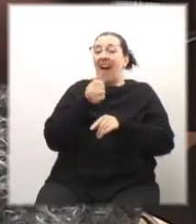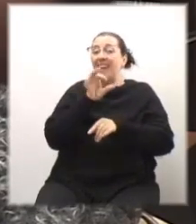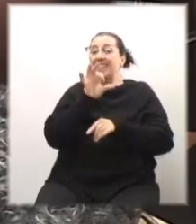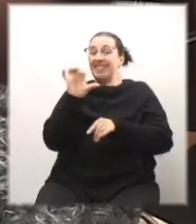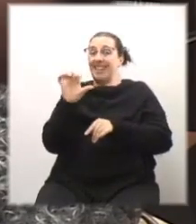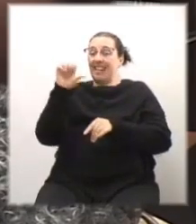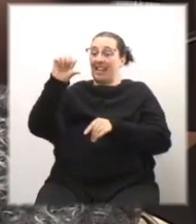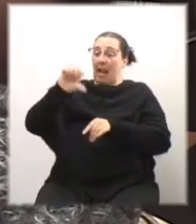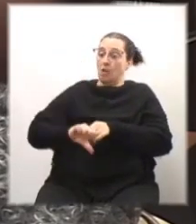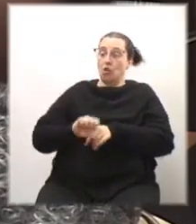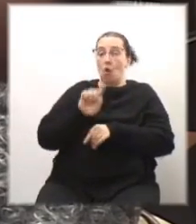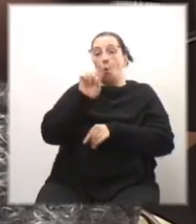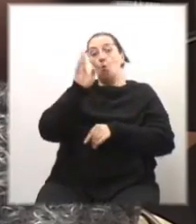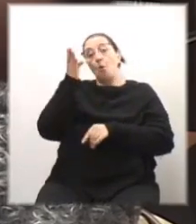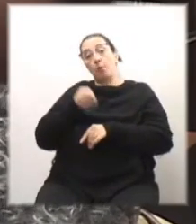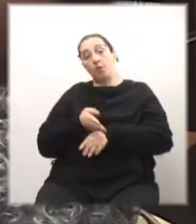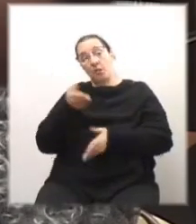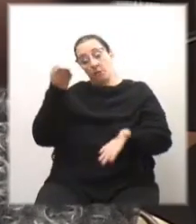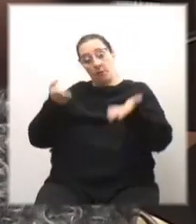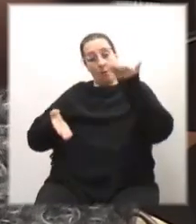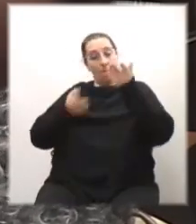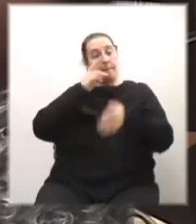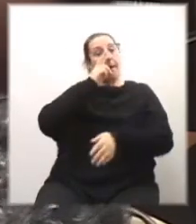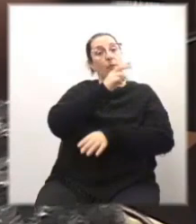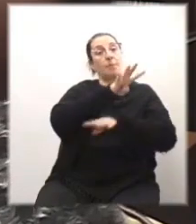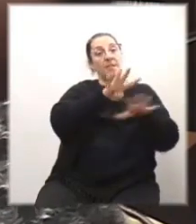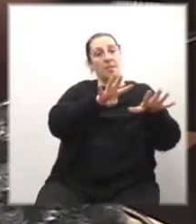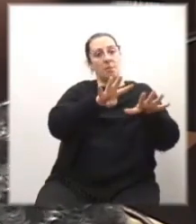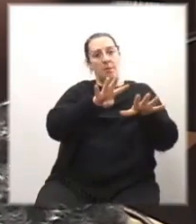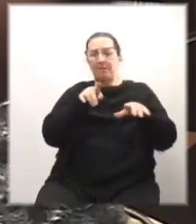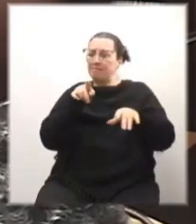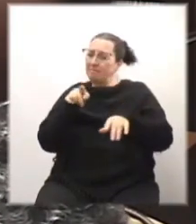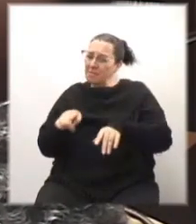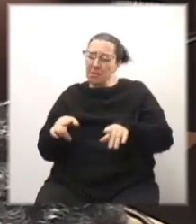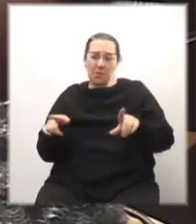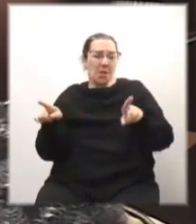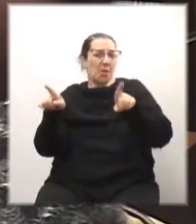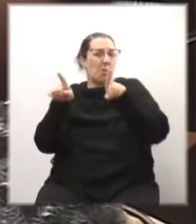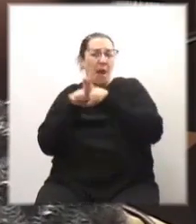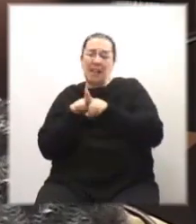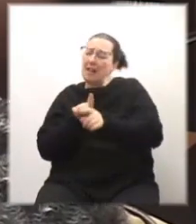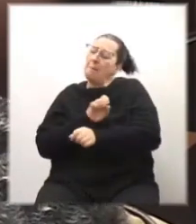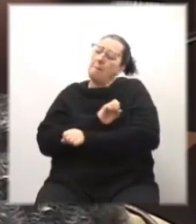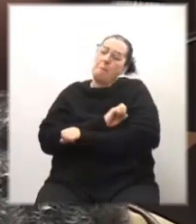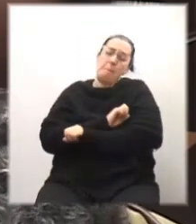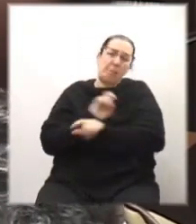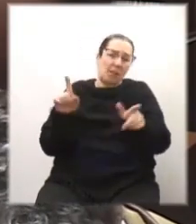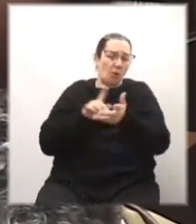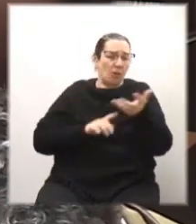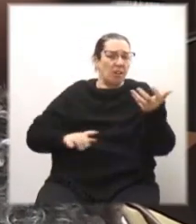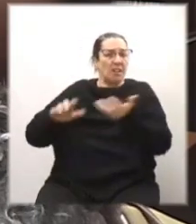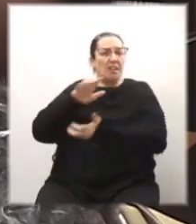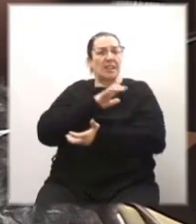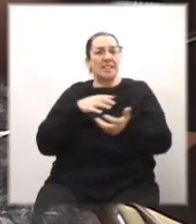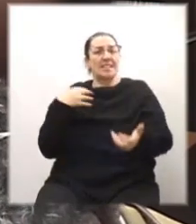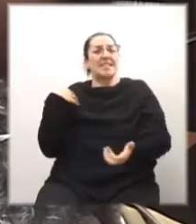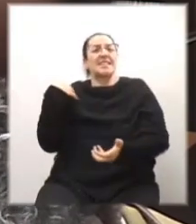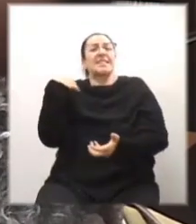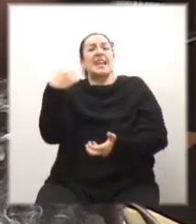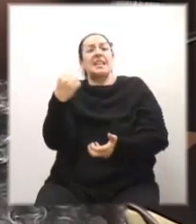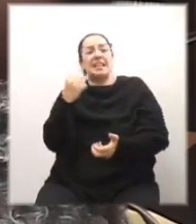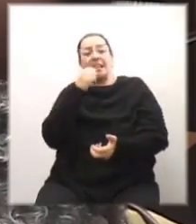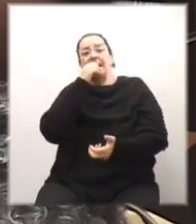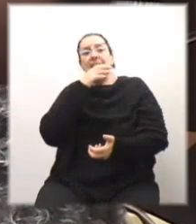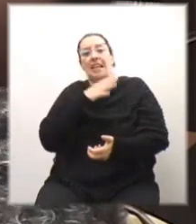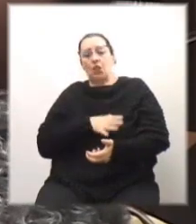1% respecto a 2019, se condice con la peor crisis sanitaria de la historia reciente de este